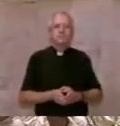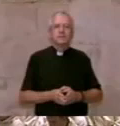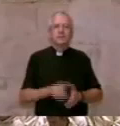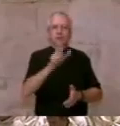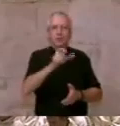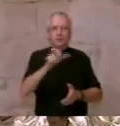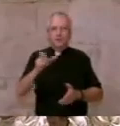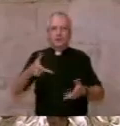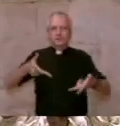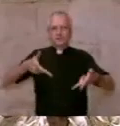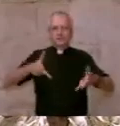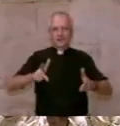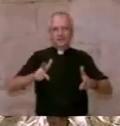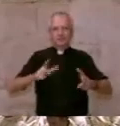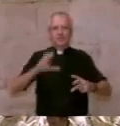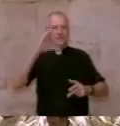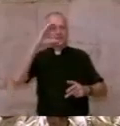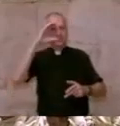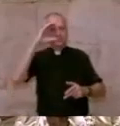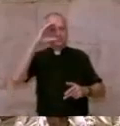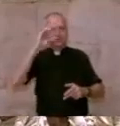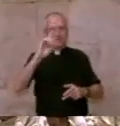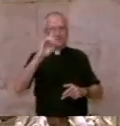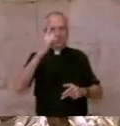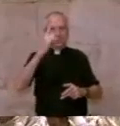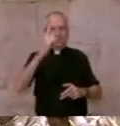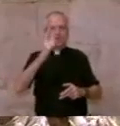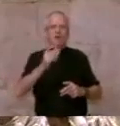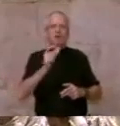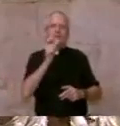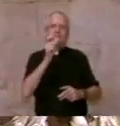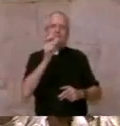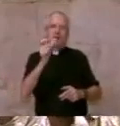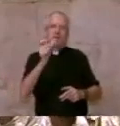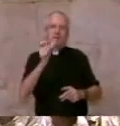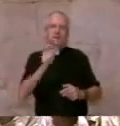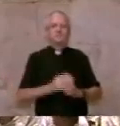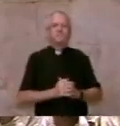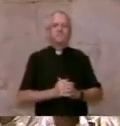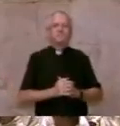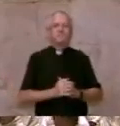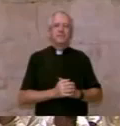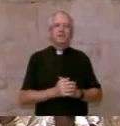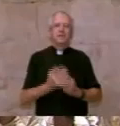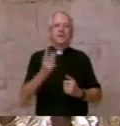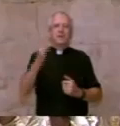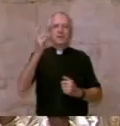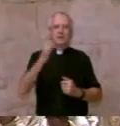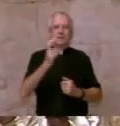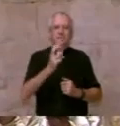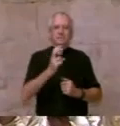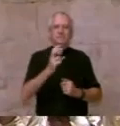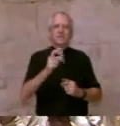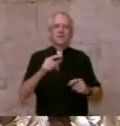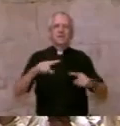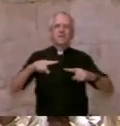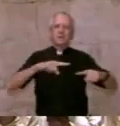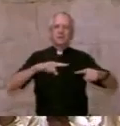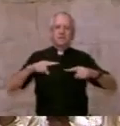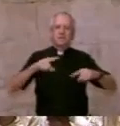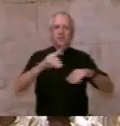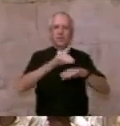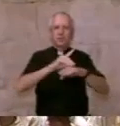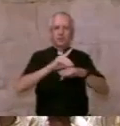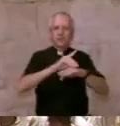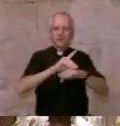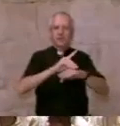Los fieles sentados escuchan en primer lugar las palabras en el nombre del Señor. Del que ha sido administrador diocesano. La